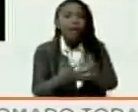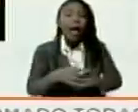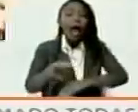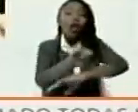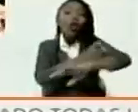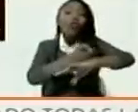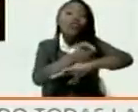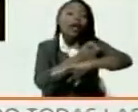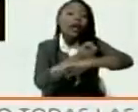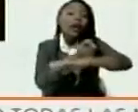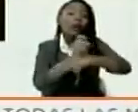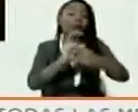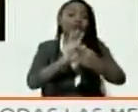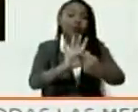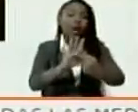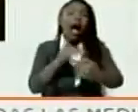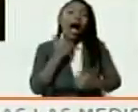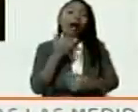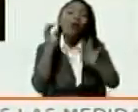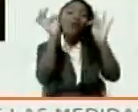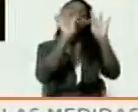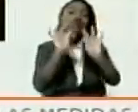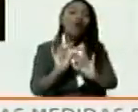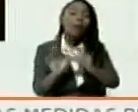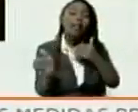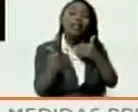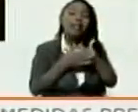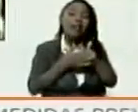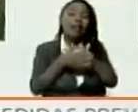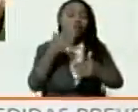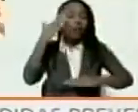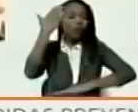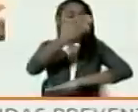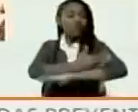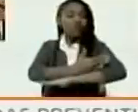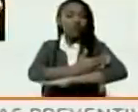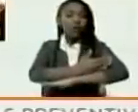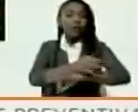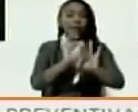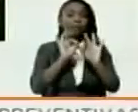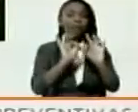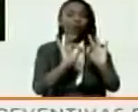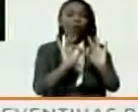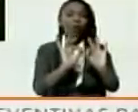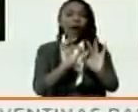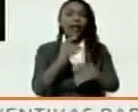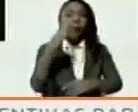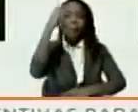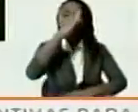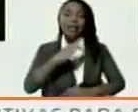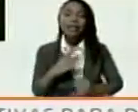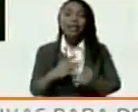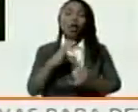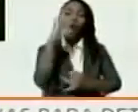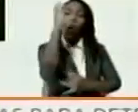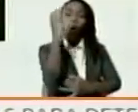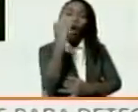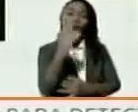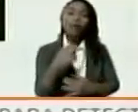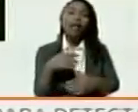gobierno contempla de alguna forma el cierre de fronteras, específicamente entre Brasil y Colombia, ya que